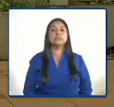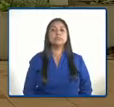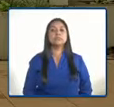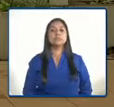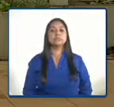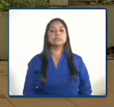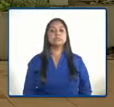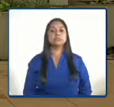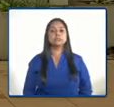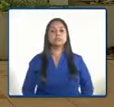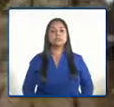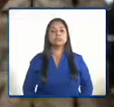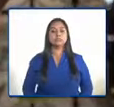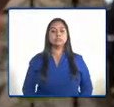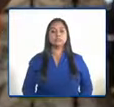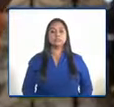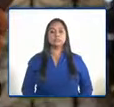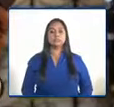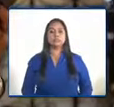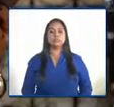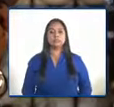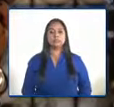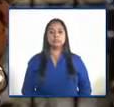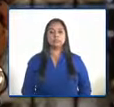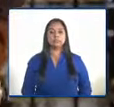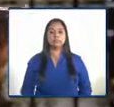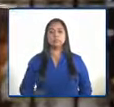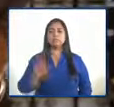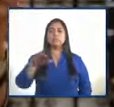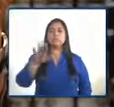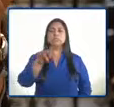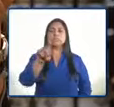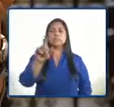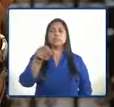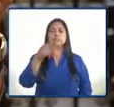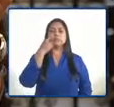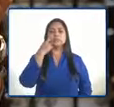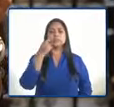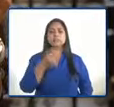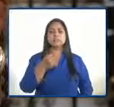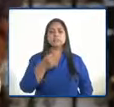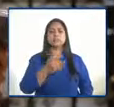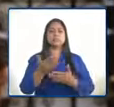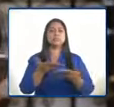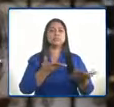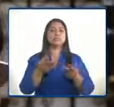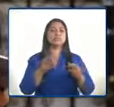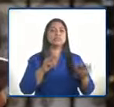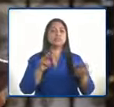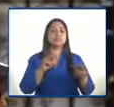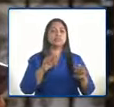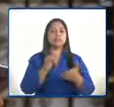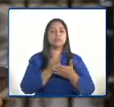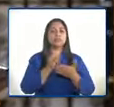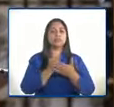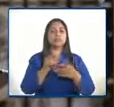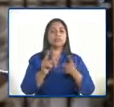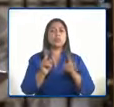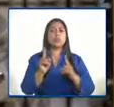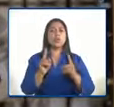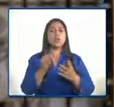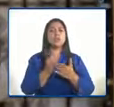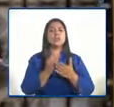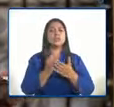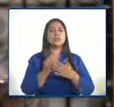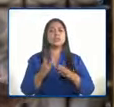Buenos días. Si nos pudiera dar a conocer, ya que bajo el nuevo modelo de atención institucional, ¿a qué instituciones se le ha dado este